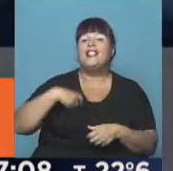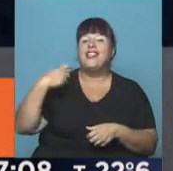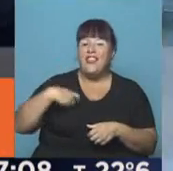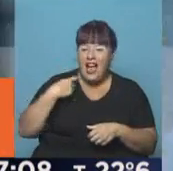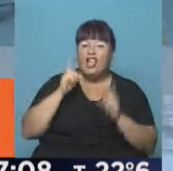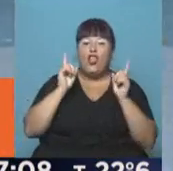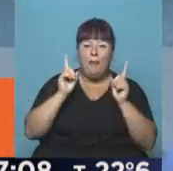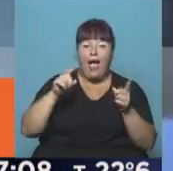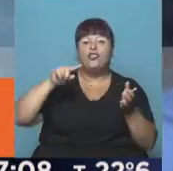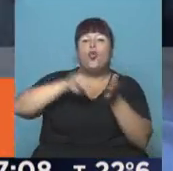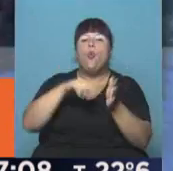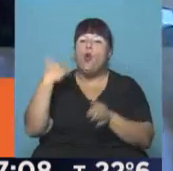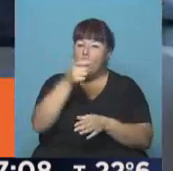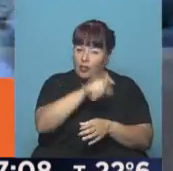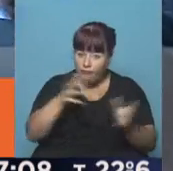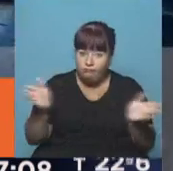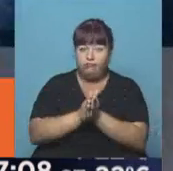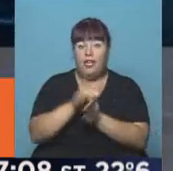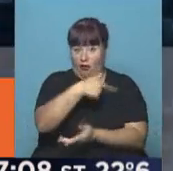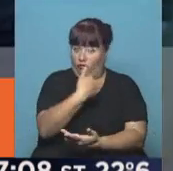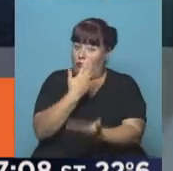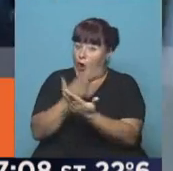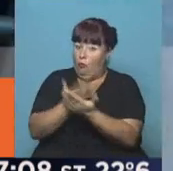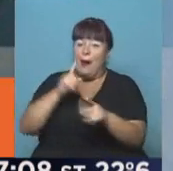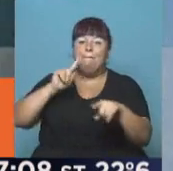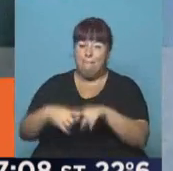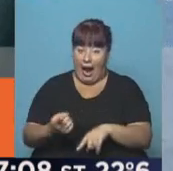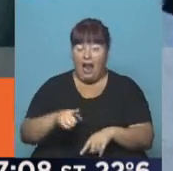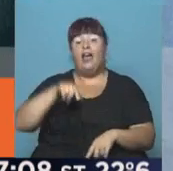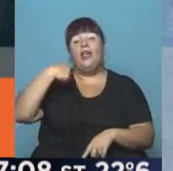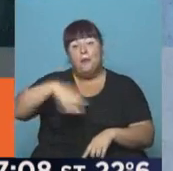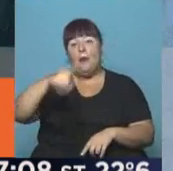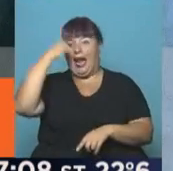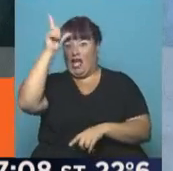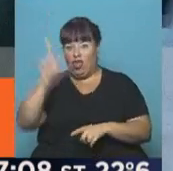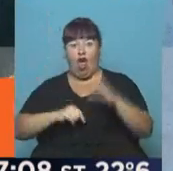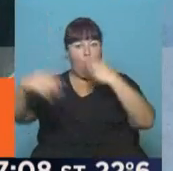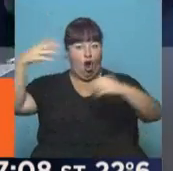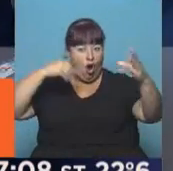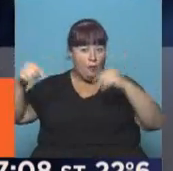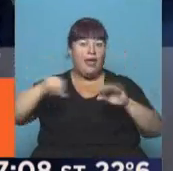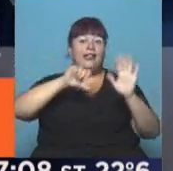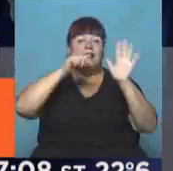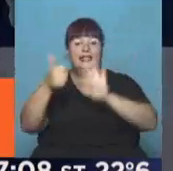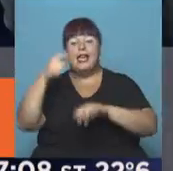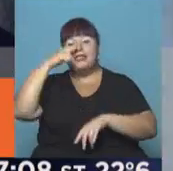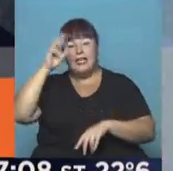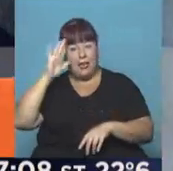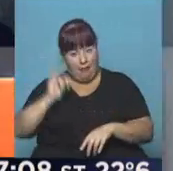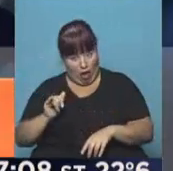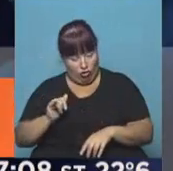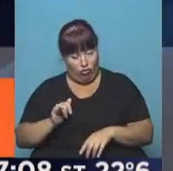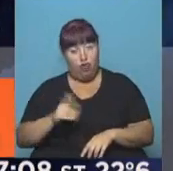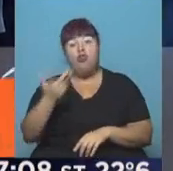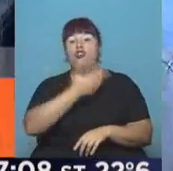Sindical Docente de la provincia de Buenos Aires, que ha sido el impulsor de este paro que luego se traslada a nivel nacional para el 6 y 7 de marzo.